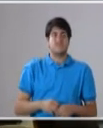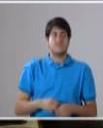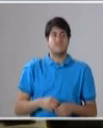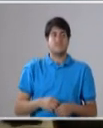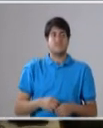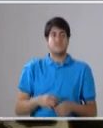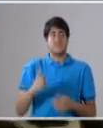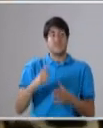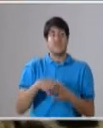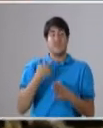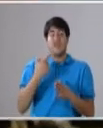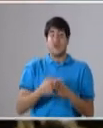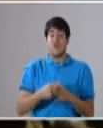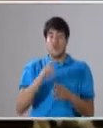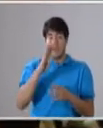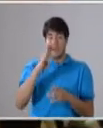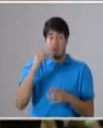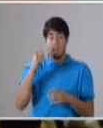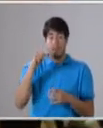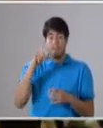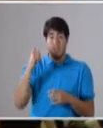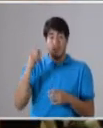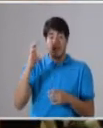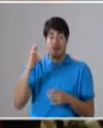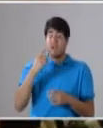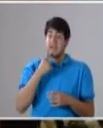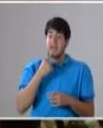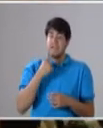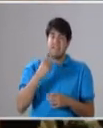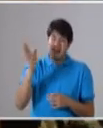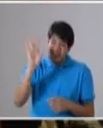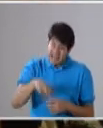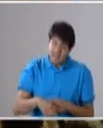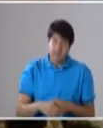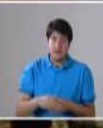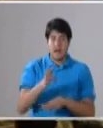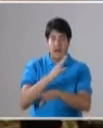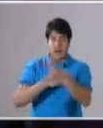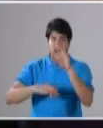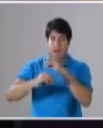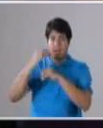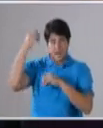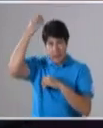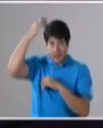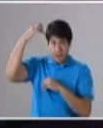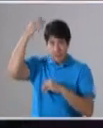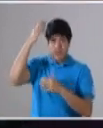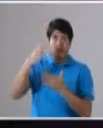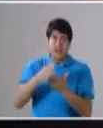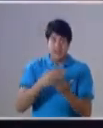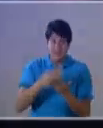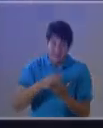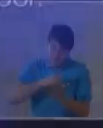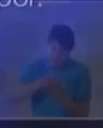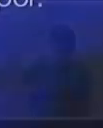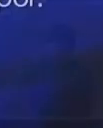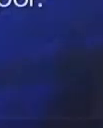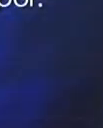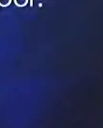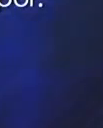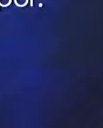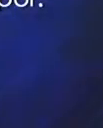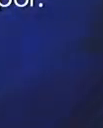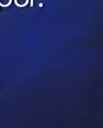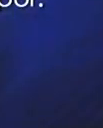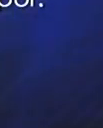y cuando iba a maldecir, le cambiaron la profecía. La Biblia dice que en el campo de Sofim Dios le cambió su maldición en